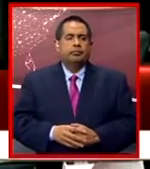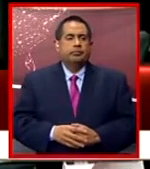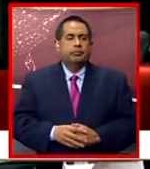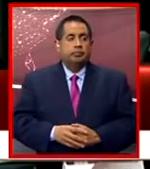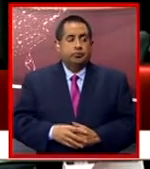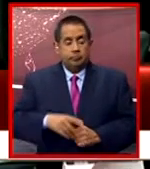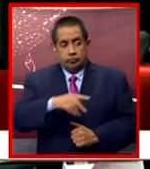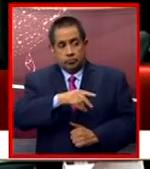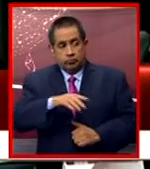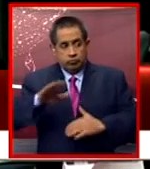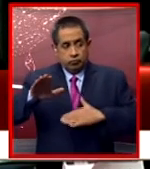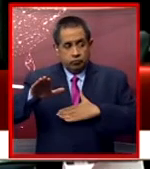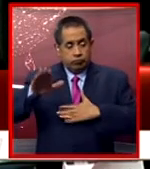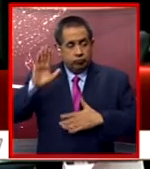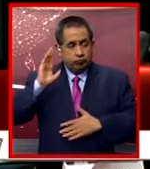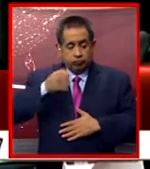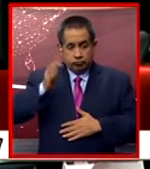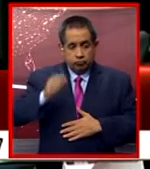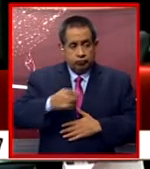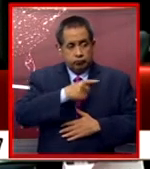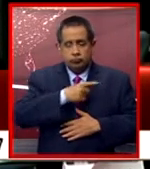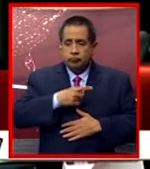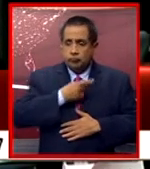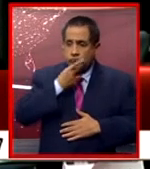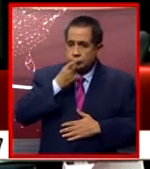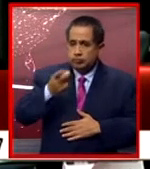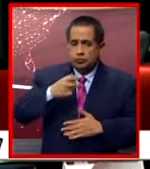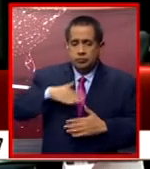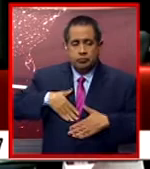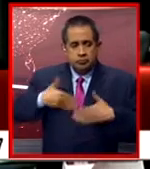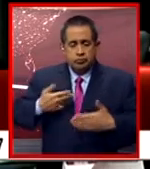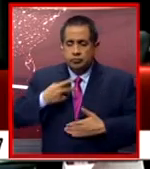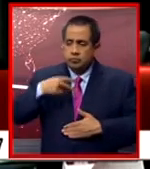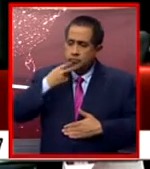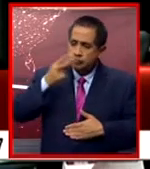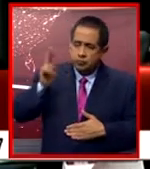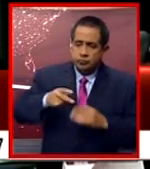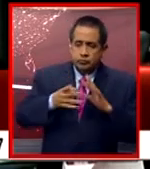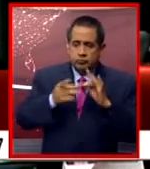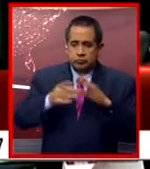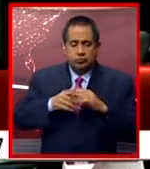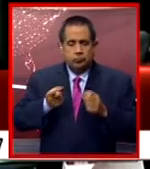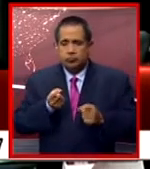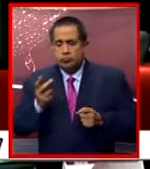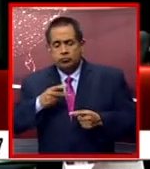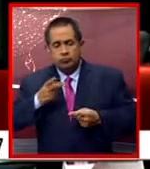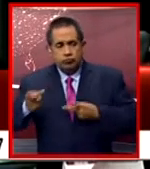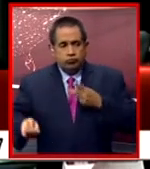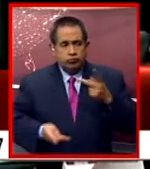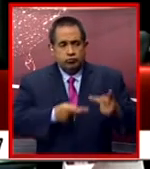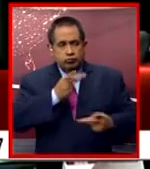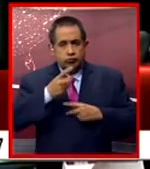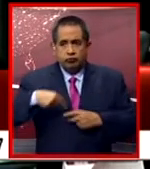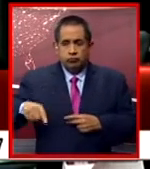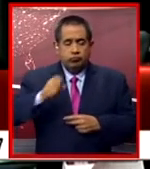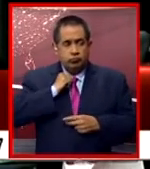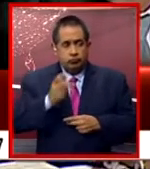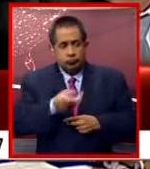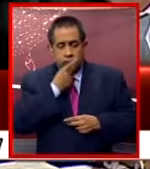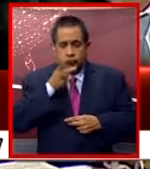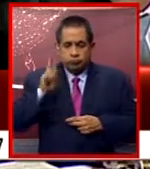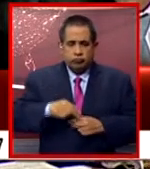¿Protesta usted decir verdad en la información que exponga a esta Asamblea y ante las preguntas que le formulen las señoras y los señores